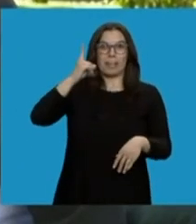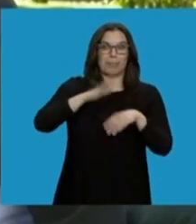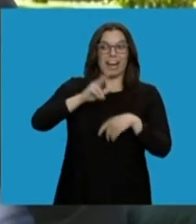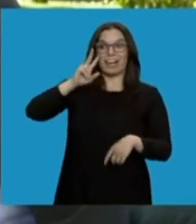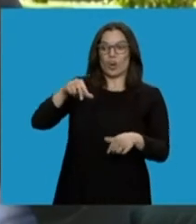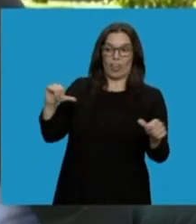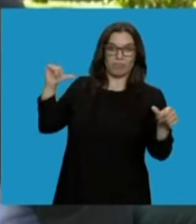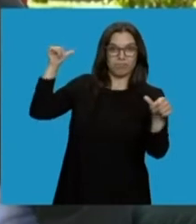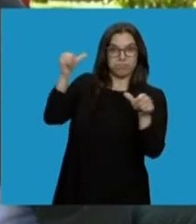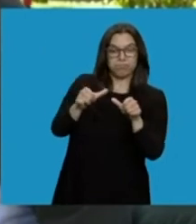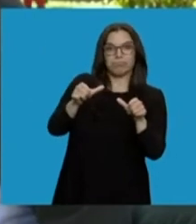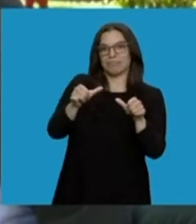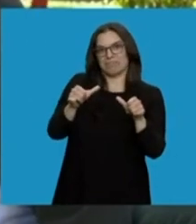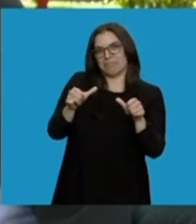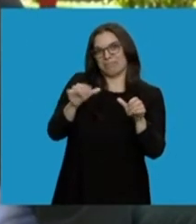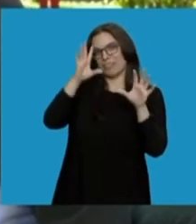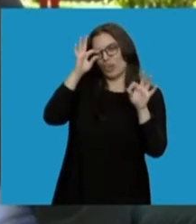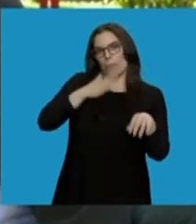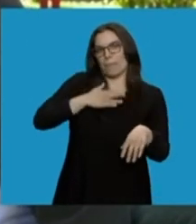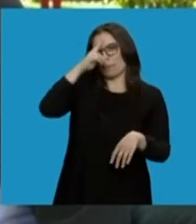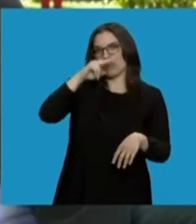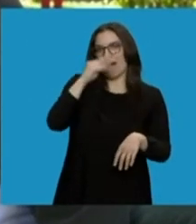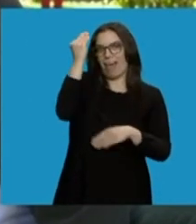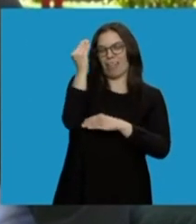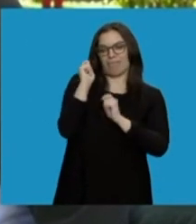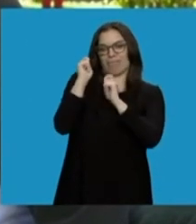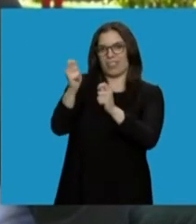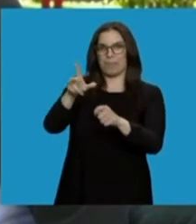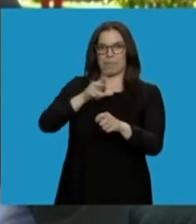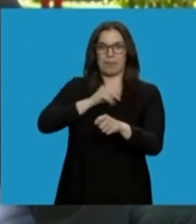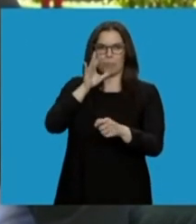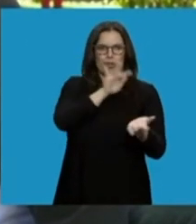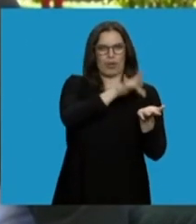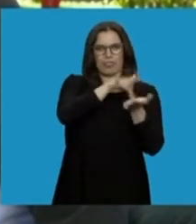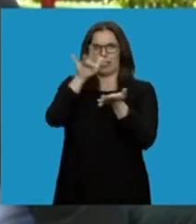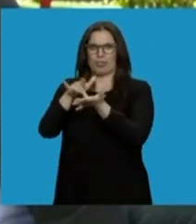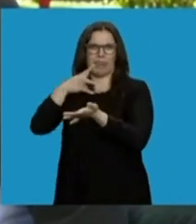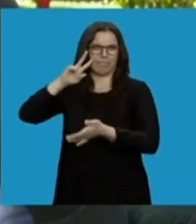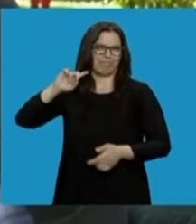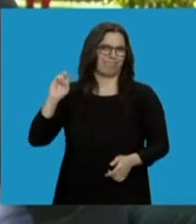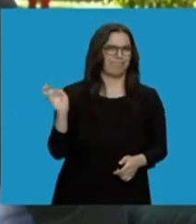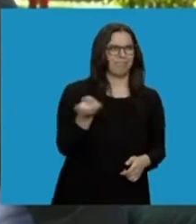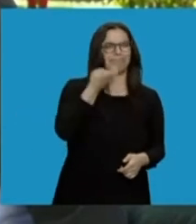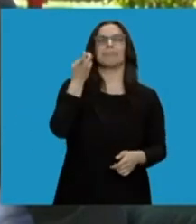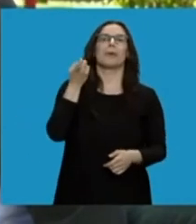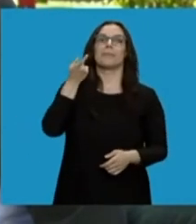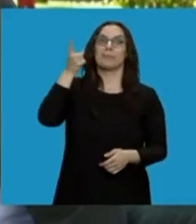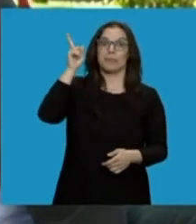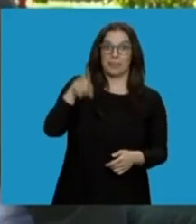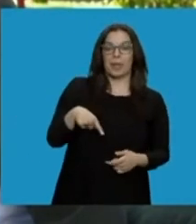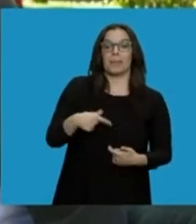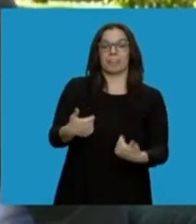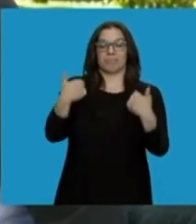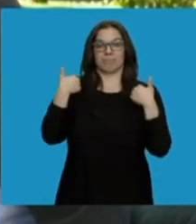trayectoria, no veo otra figura que la de mi padre, porque prácticamente ha tocado todos los palos que se pueden tocar, incluso también ha presidido el Ateneo